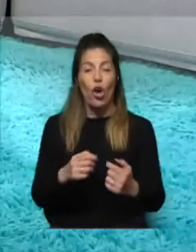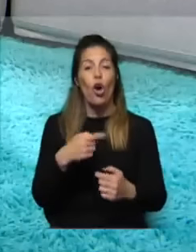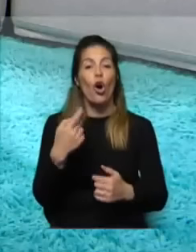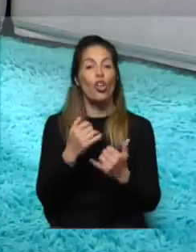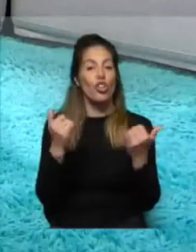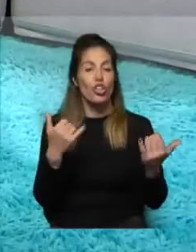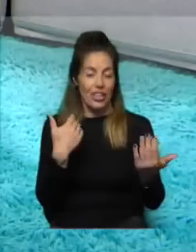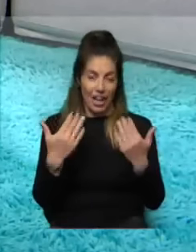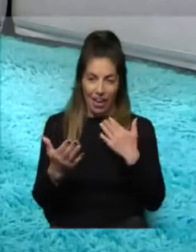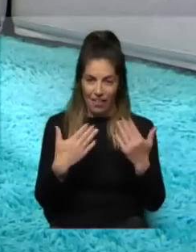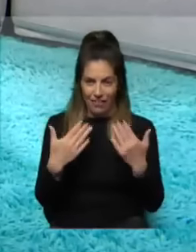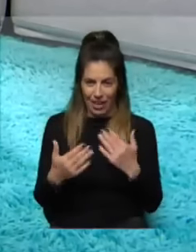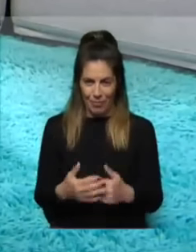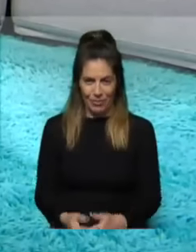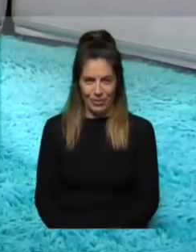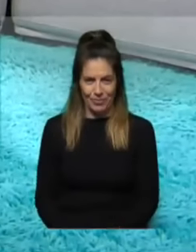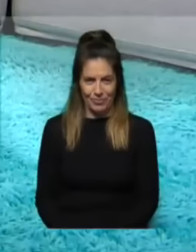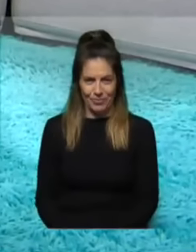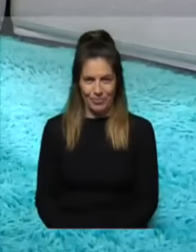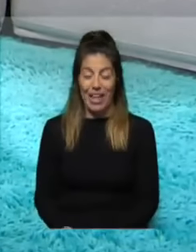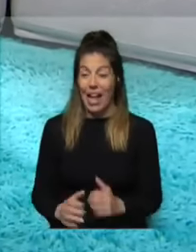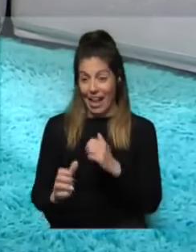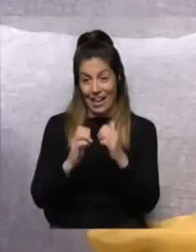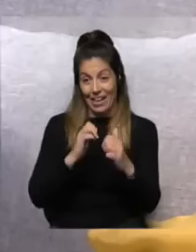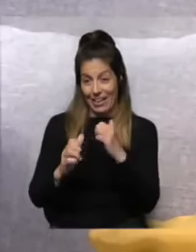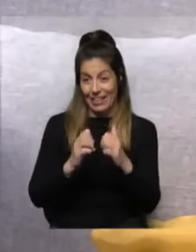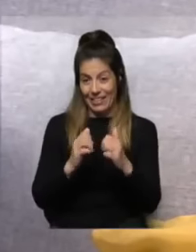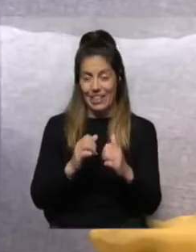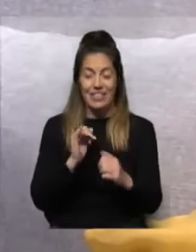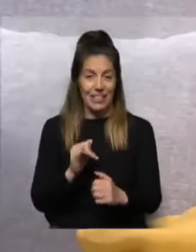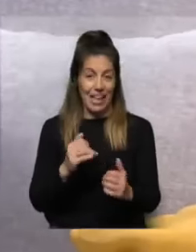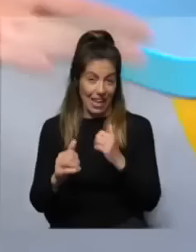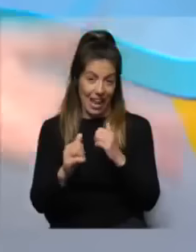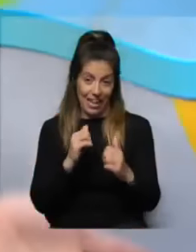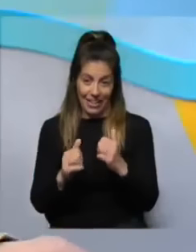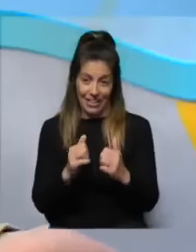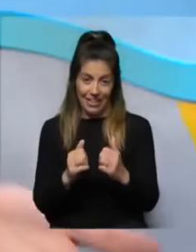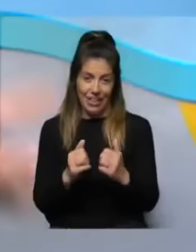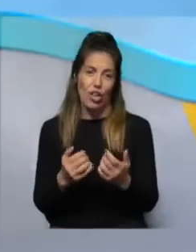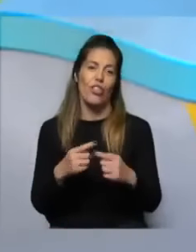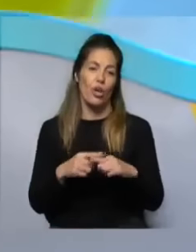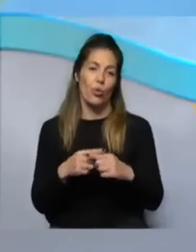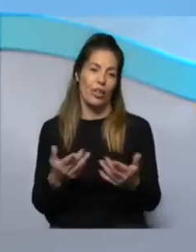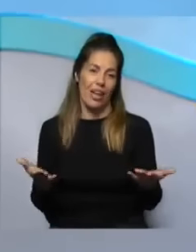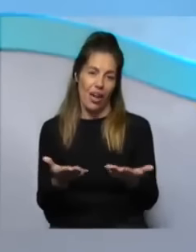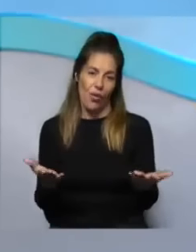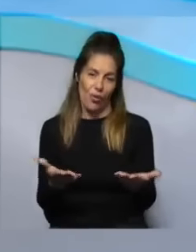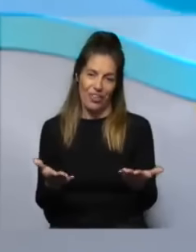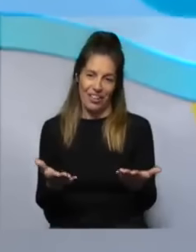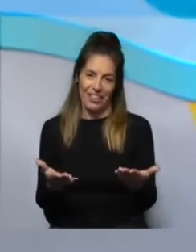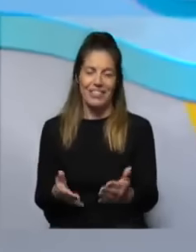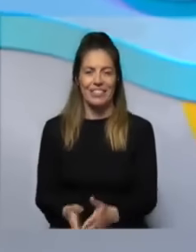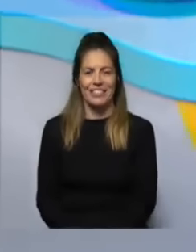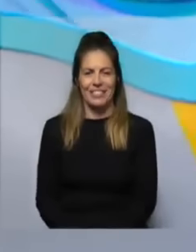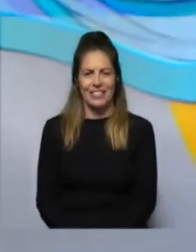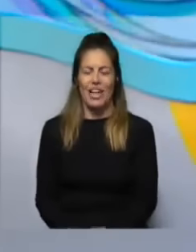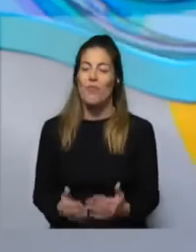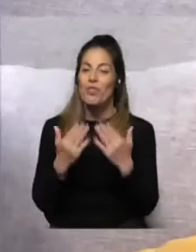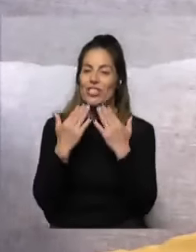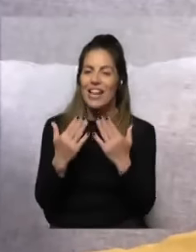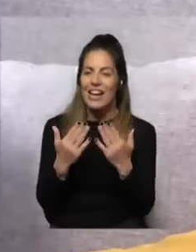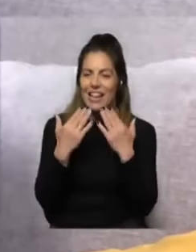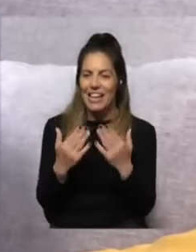hablar de la memoria de los objetos. Y es la energía. La memoria de los objetos. Es la energía. Atrás. No se pongan a discutir ahora. No. Señores, muchas